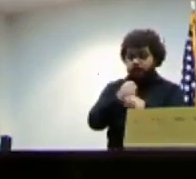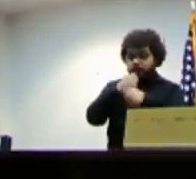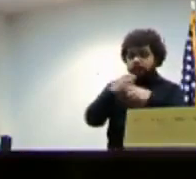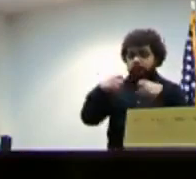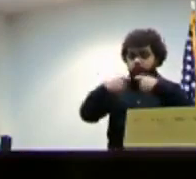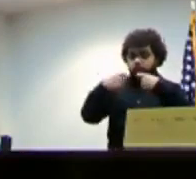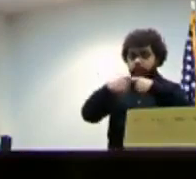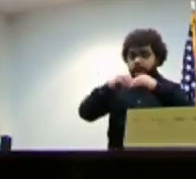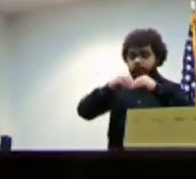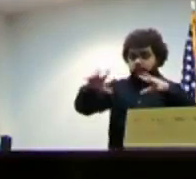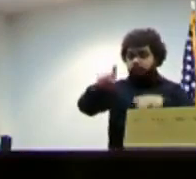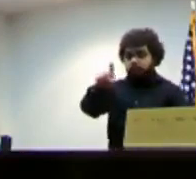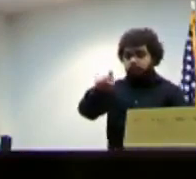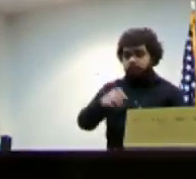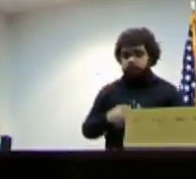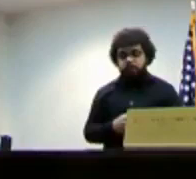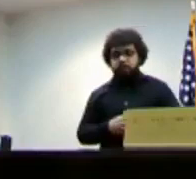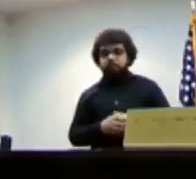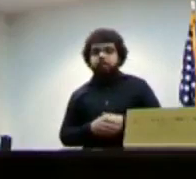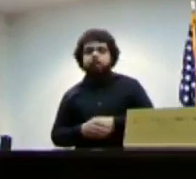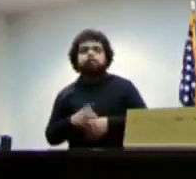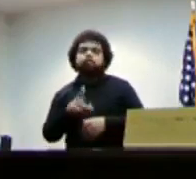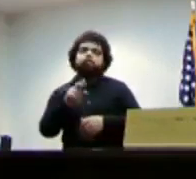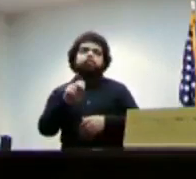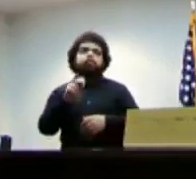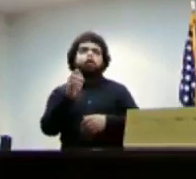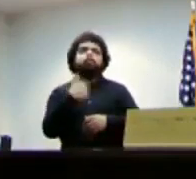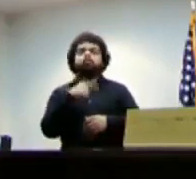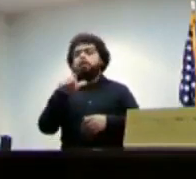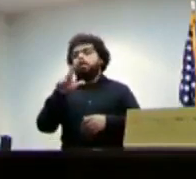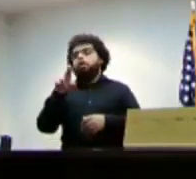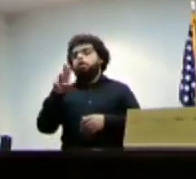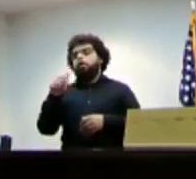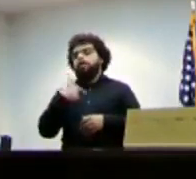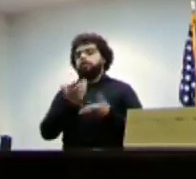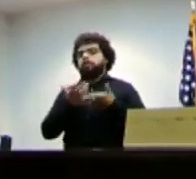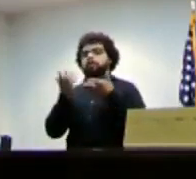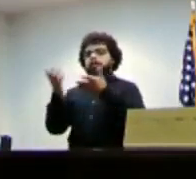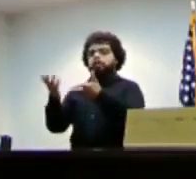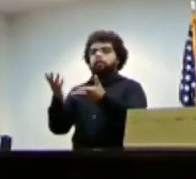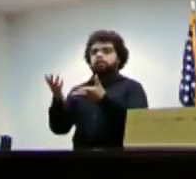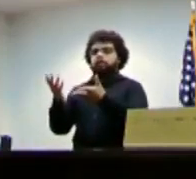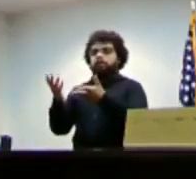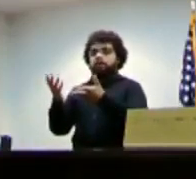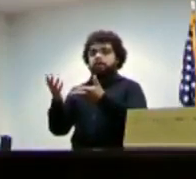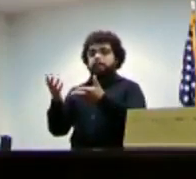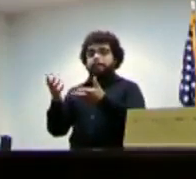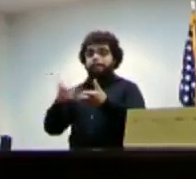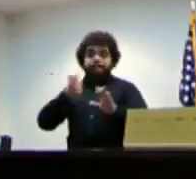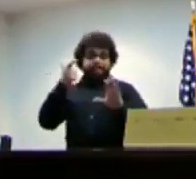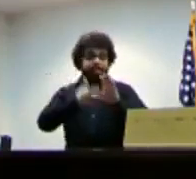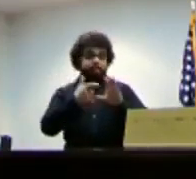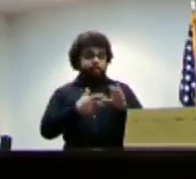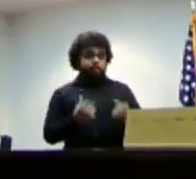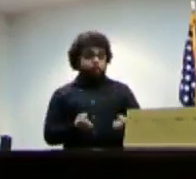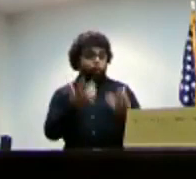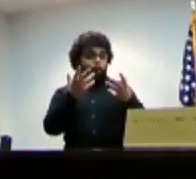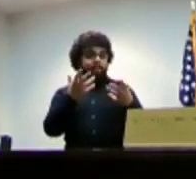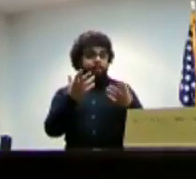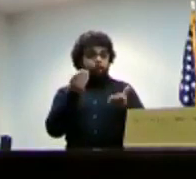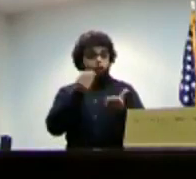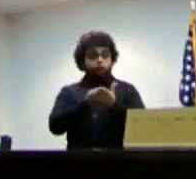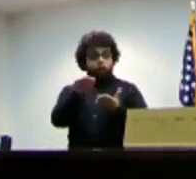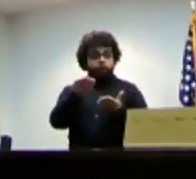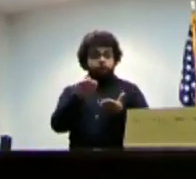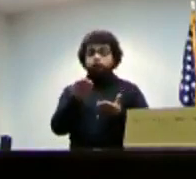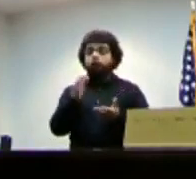No. Yo le doy a Luma, la información que le da la autoridad es cuánto cuesta el combustible por planta, cuánto